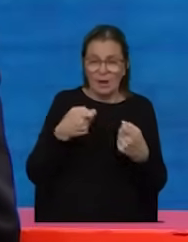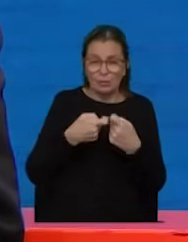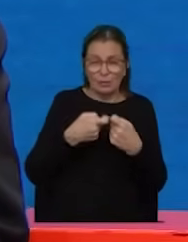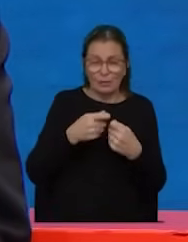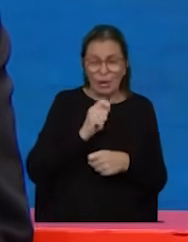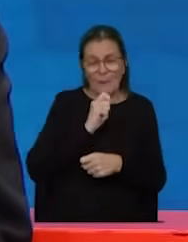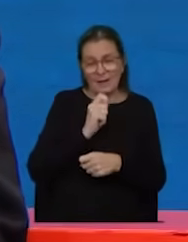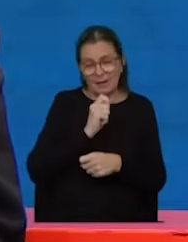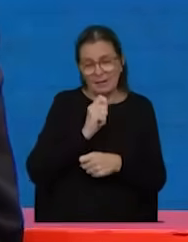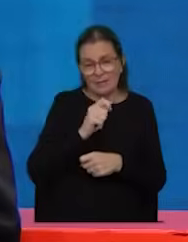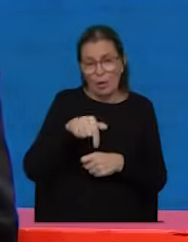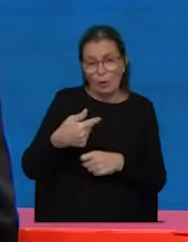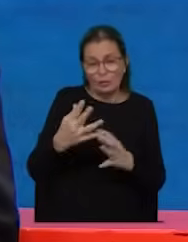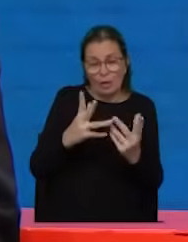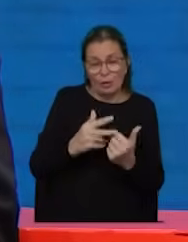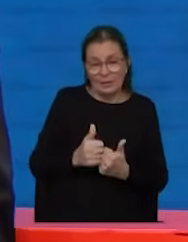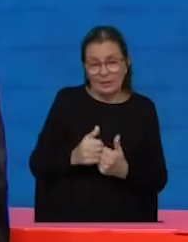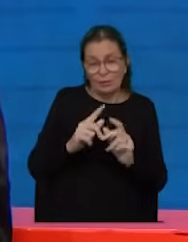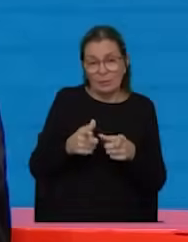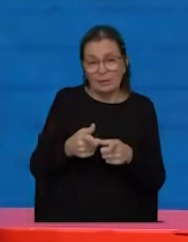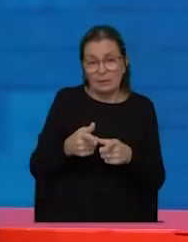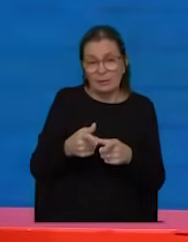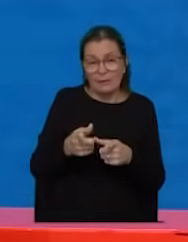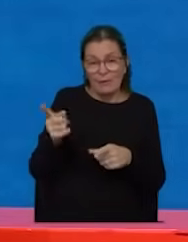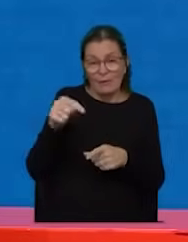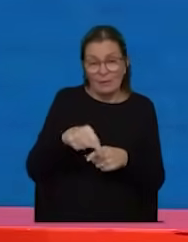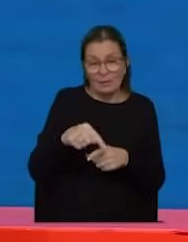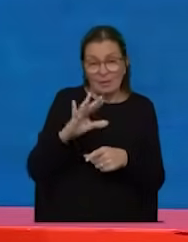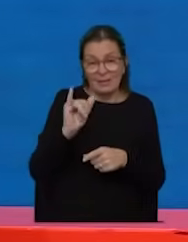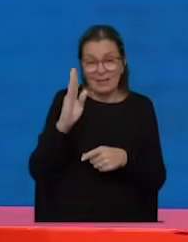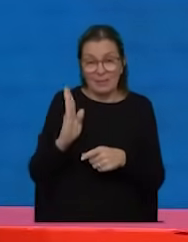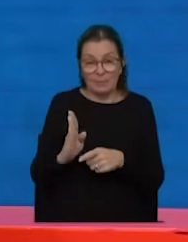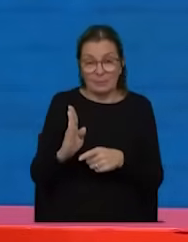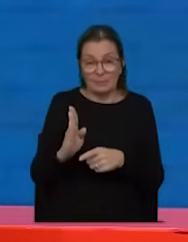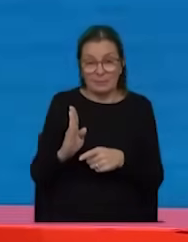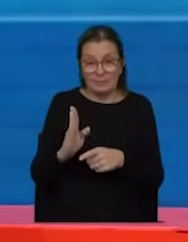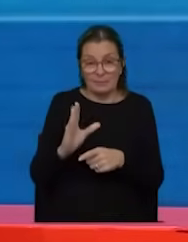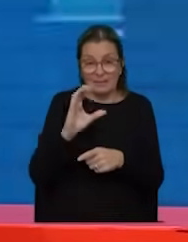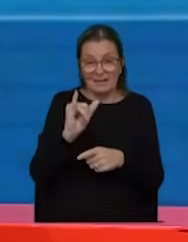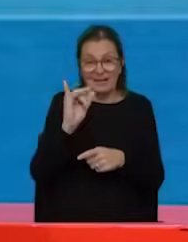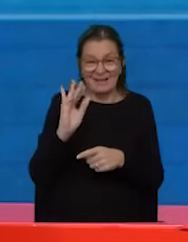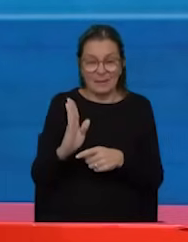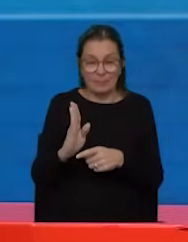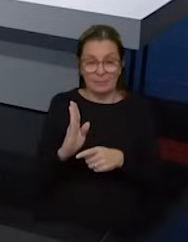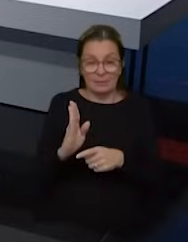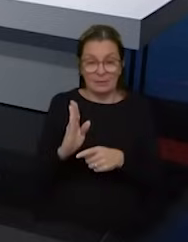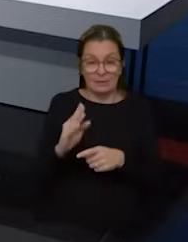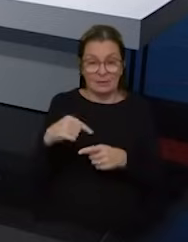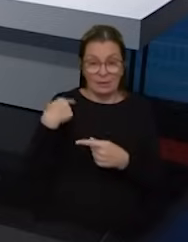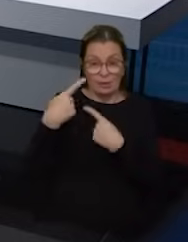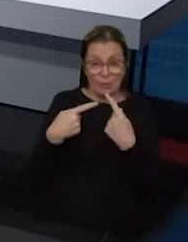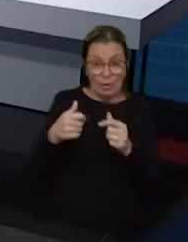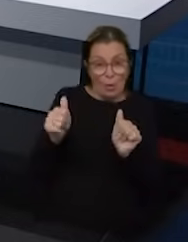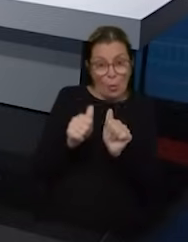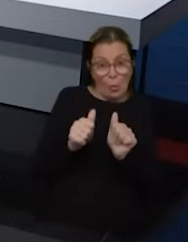prensa este otras organizaciones sino que vino la sip O sea la sip tradicional aliada del